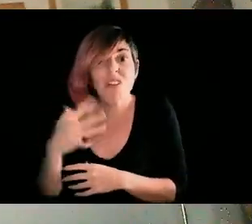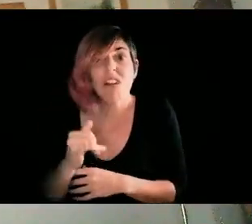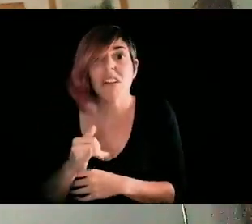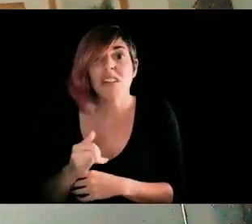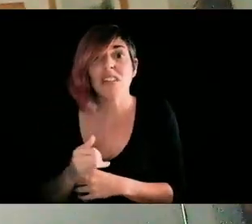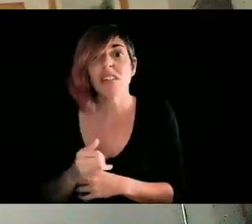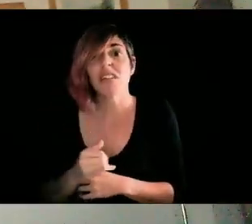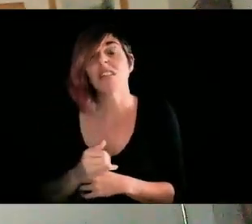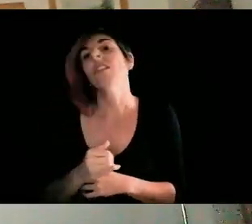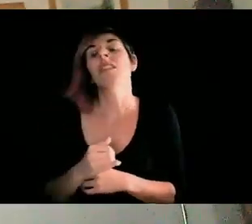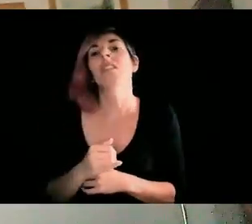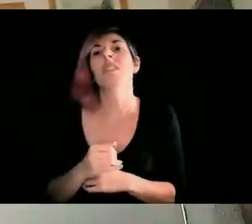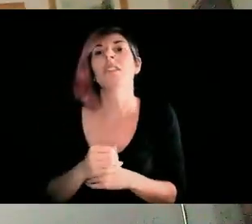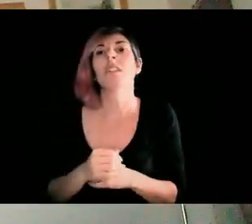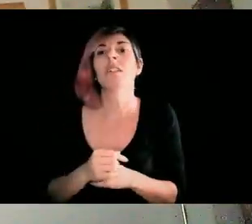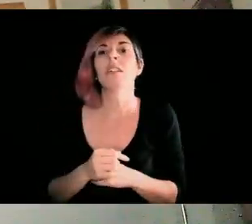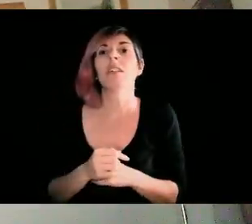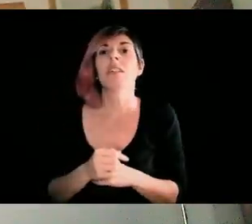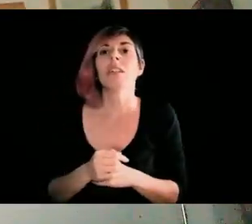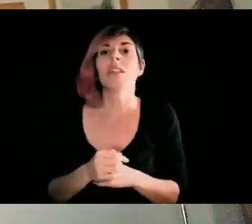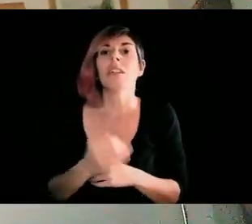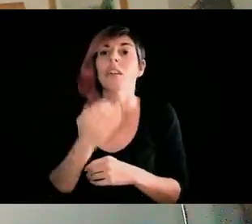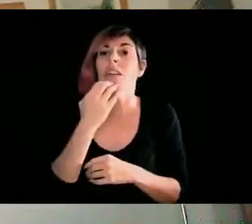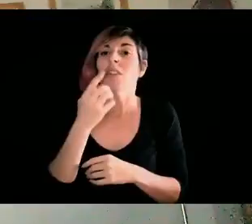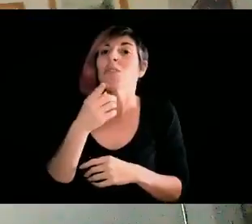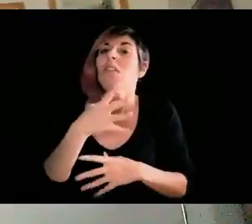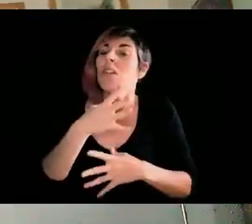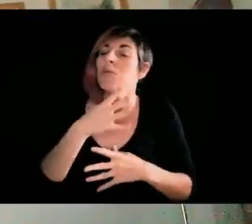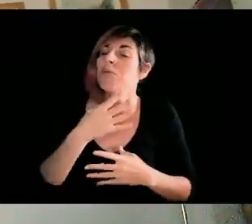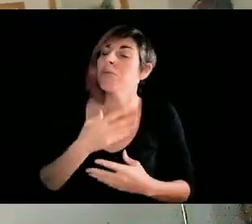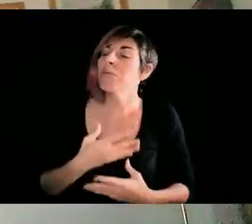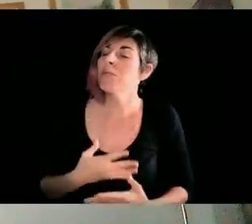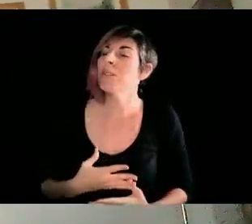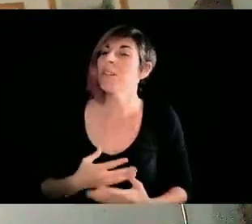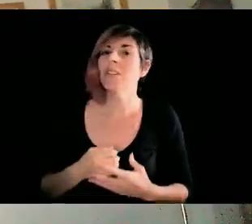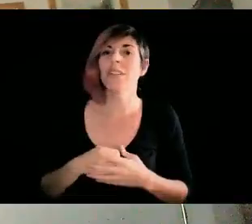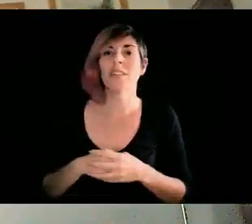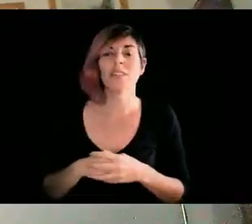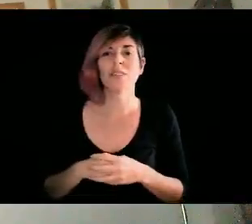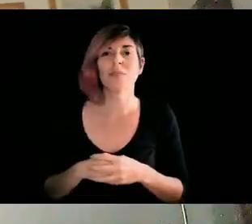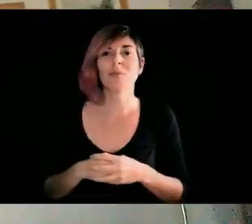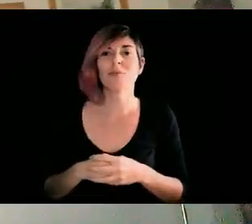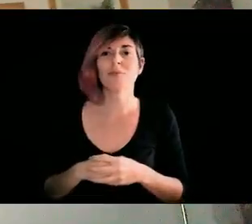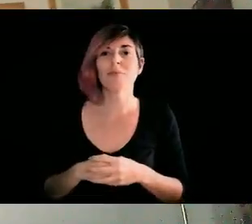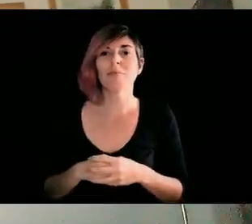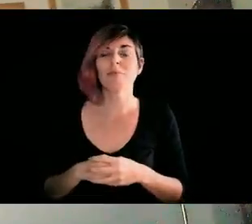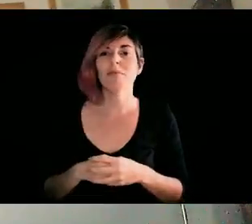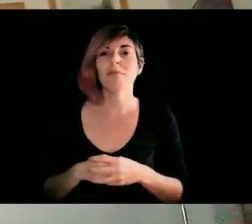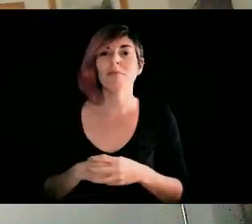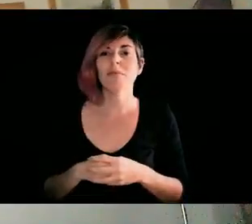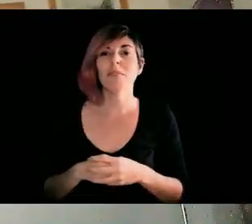Estoy triste, tengo miedo, tengo miedo. Comprueba por ti mismo que en esa relajación